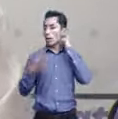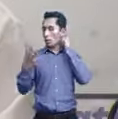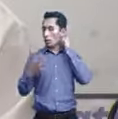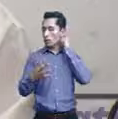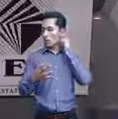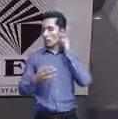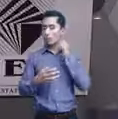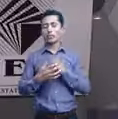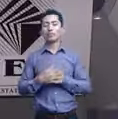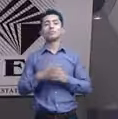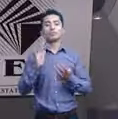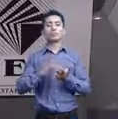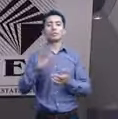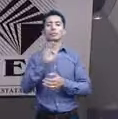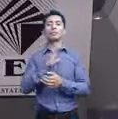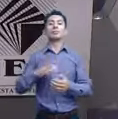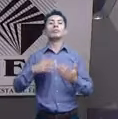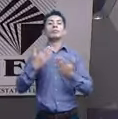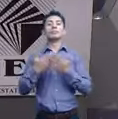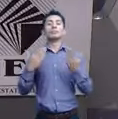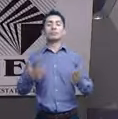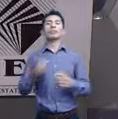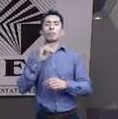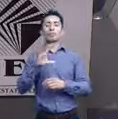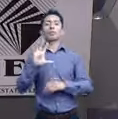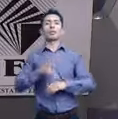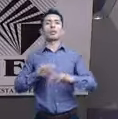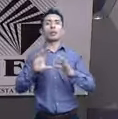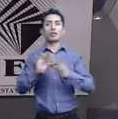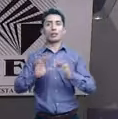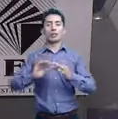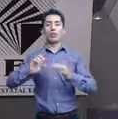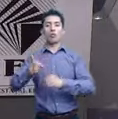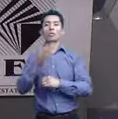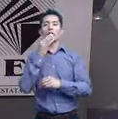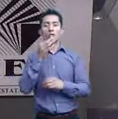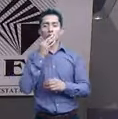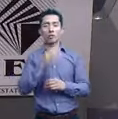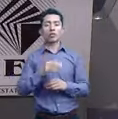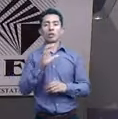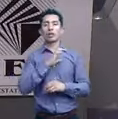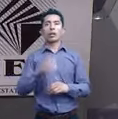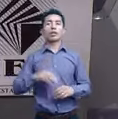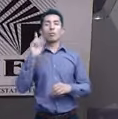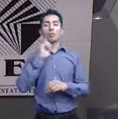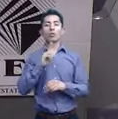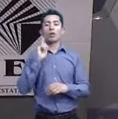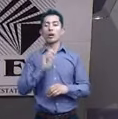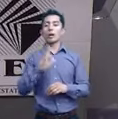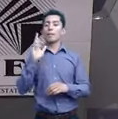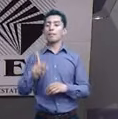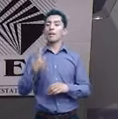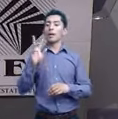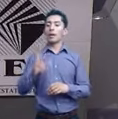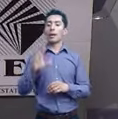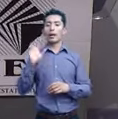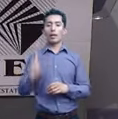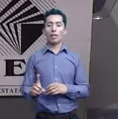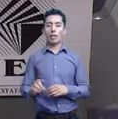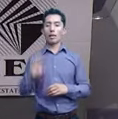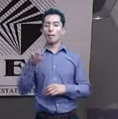2444. Gracias, candidato. Ahora también le cedemos el uso de la voz, hasta por un minuto, a la candidata del Partido de la Revolución